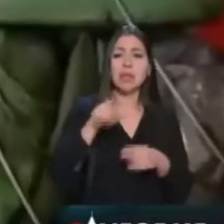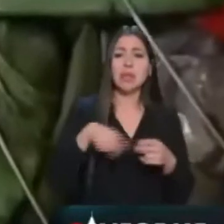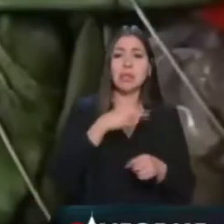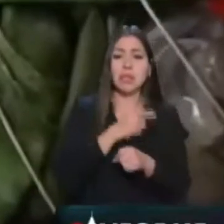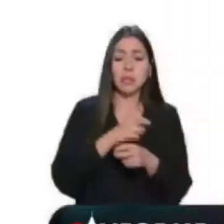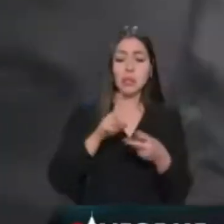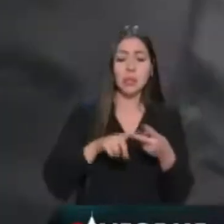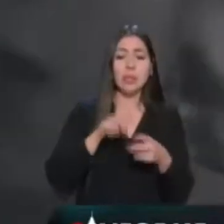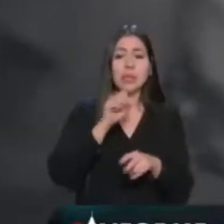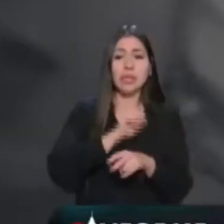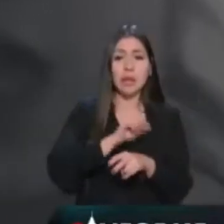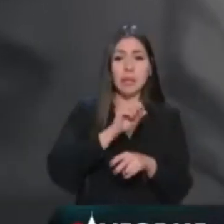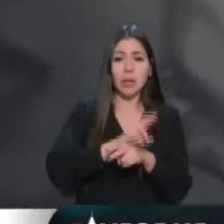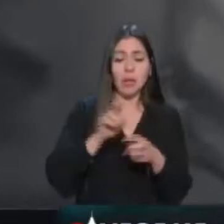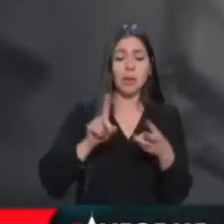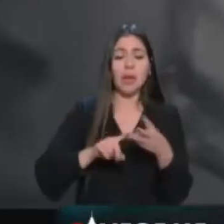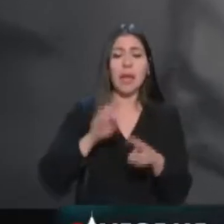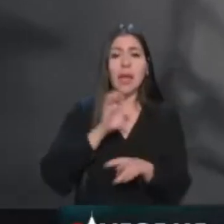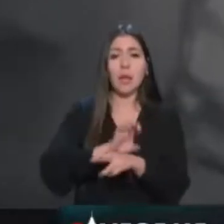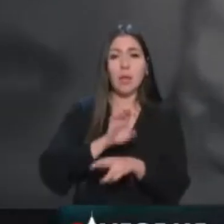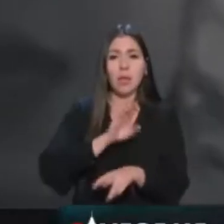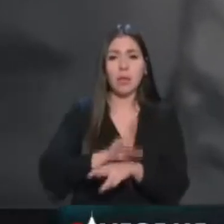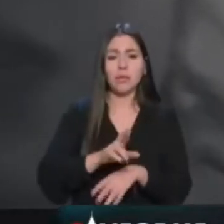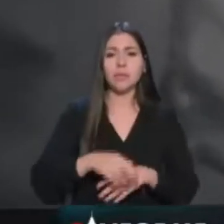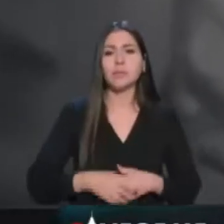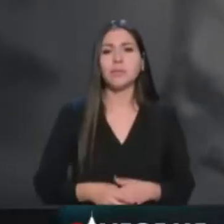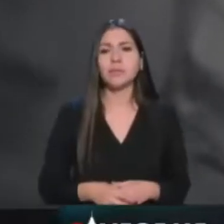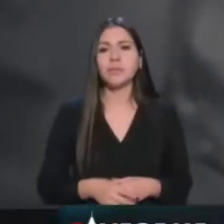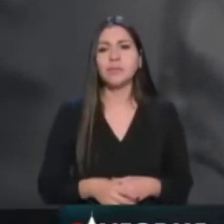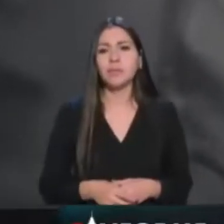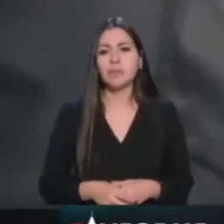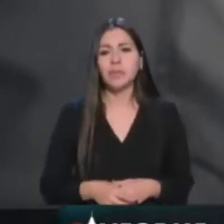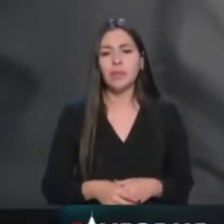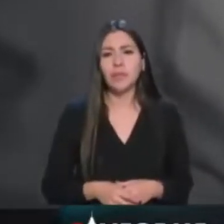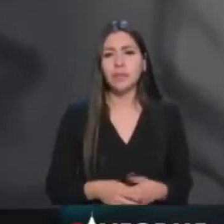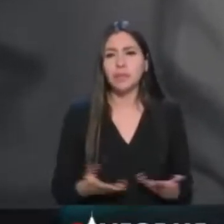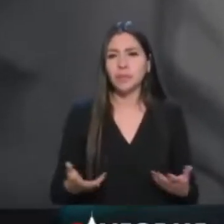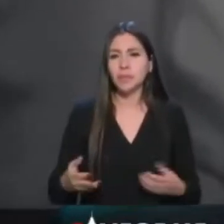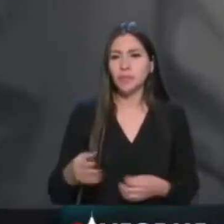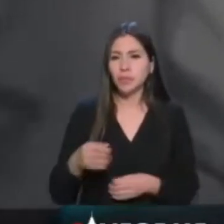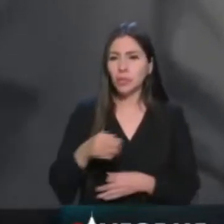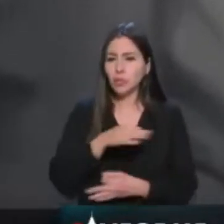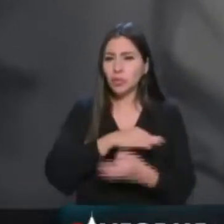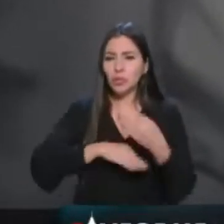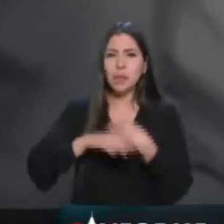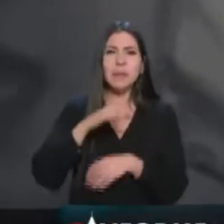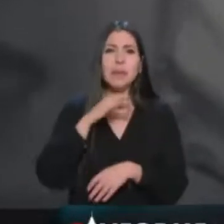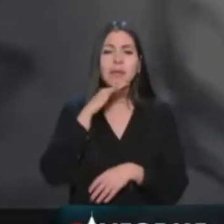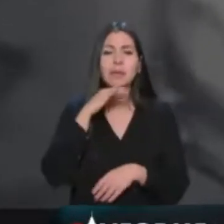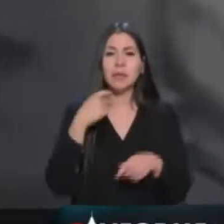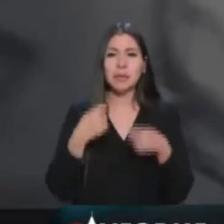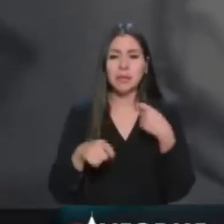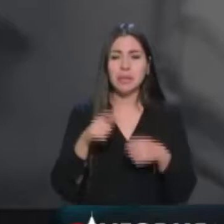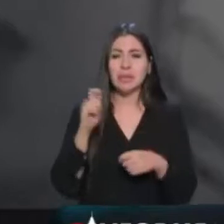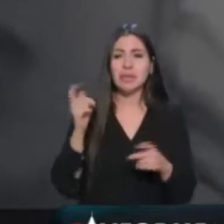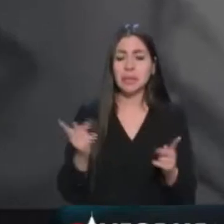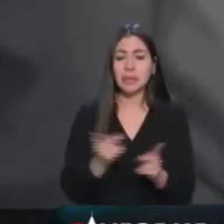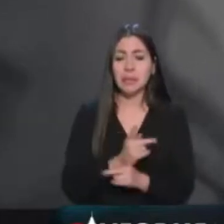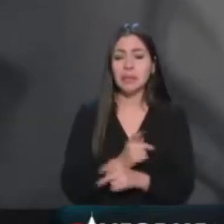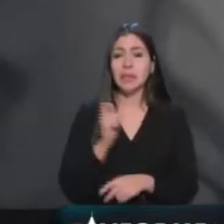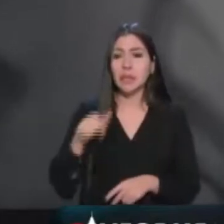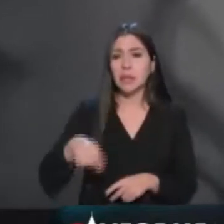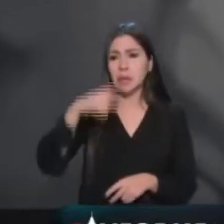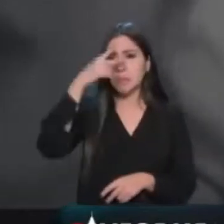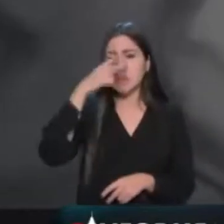Ecuador. Lo que sucede básicamente con todos estos desechos plásticos es que México